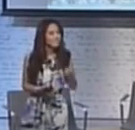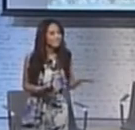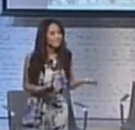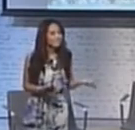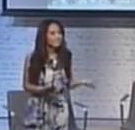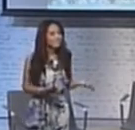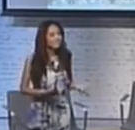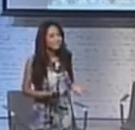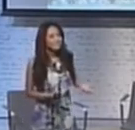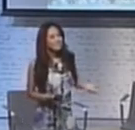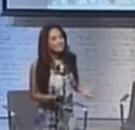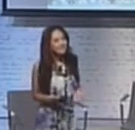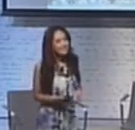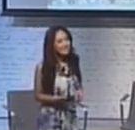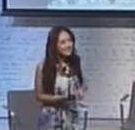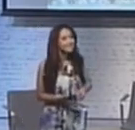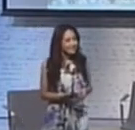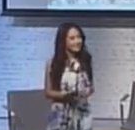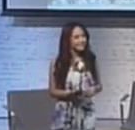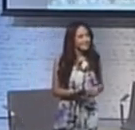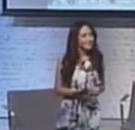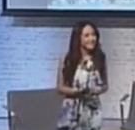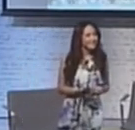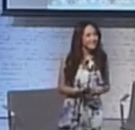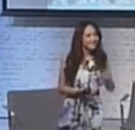Uh-huh. Poesía en castellano